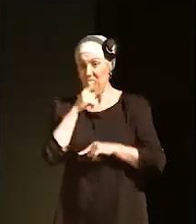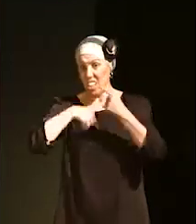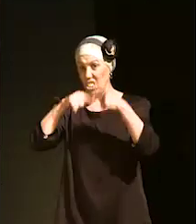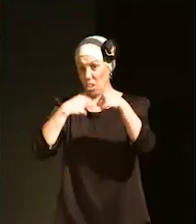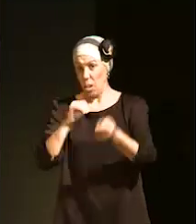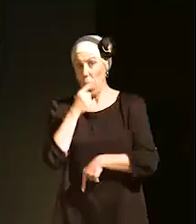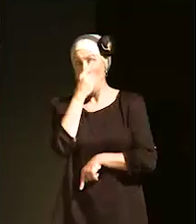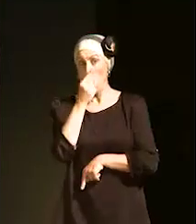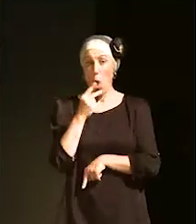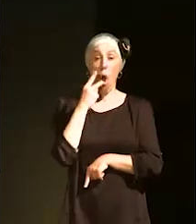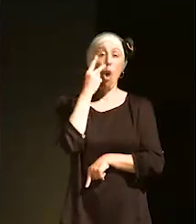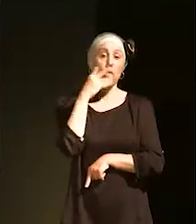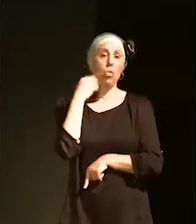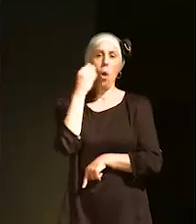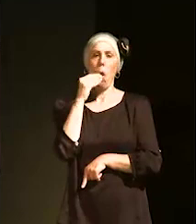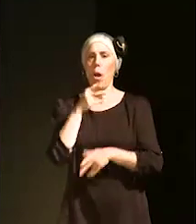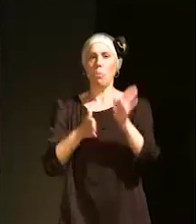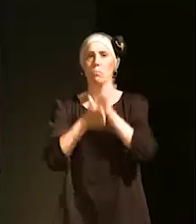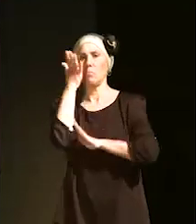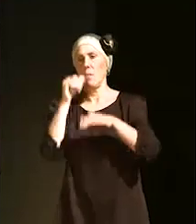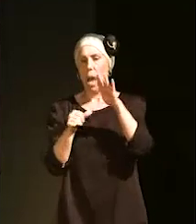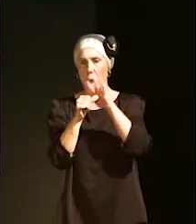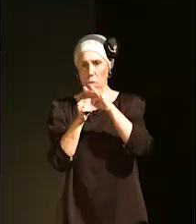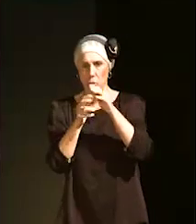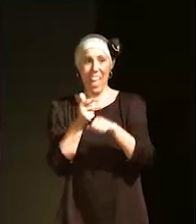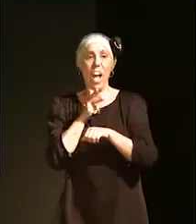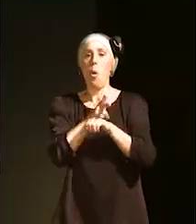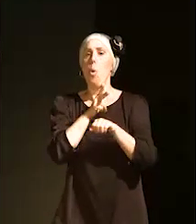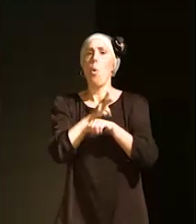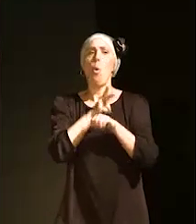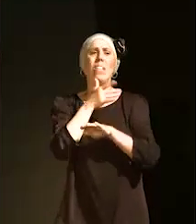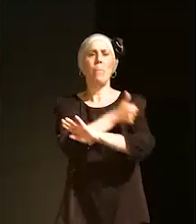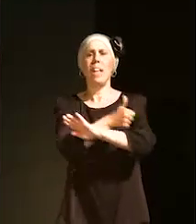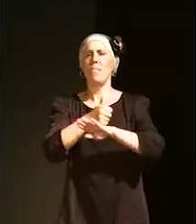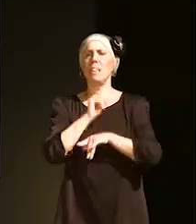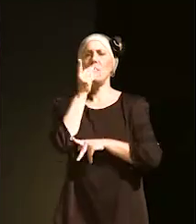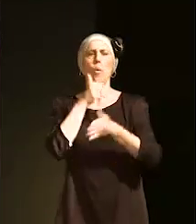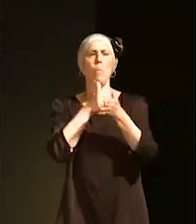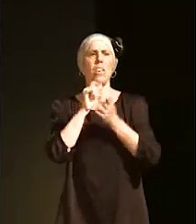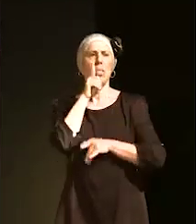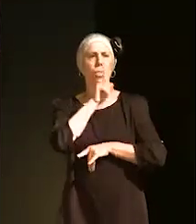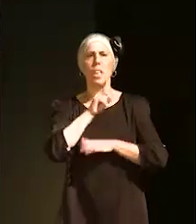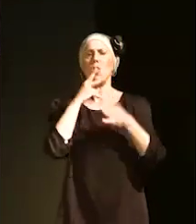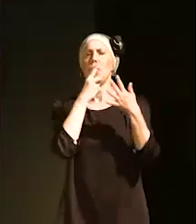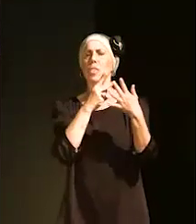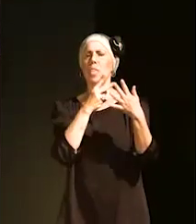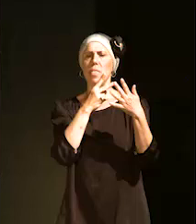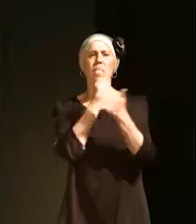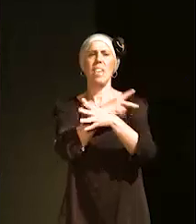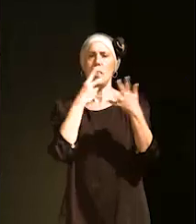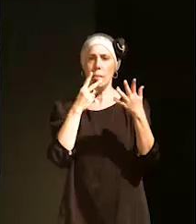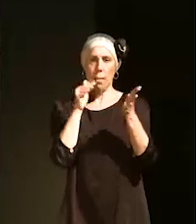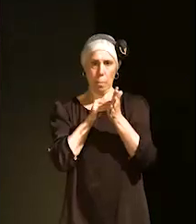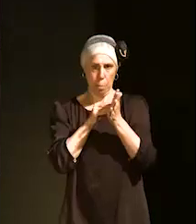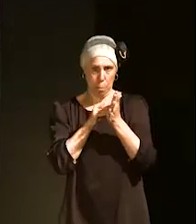migraron hacia el norte guatemala tiene un millón 117 mil 355 emigrantes